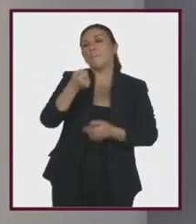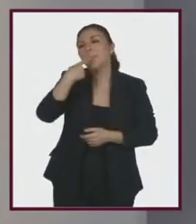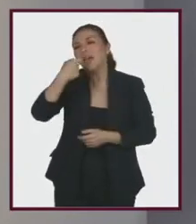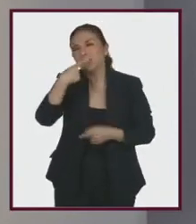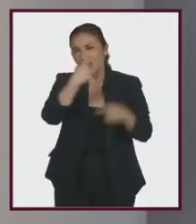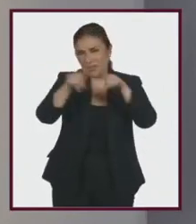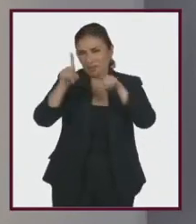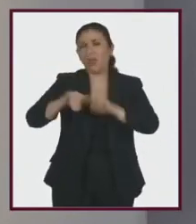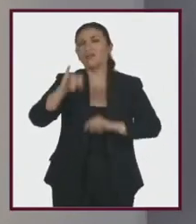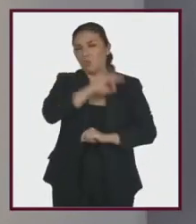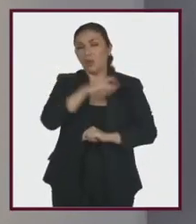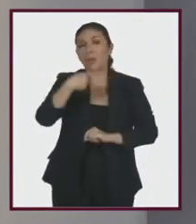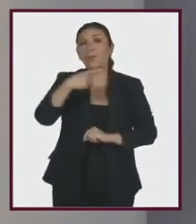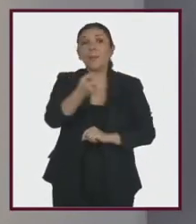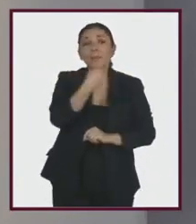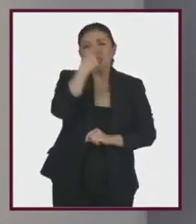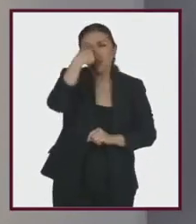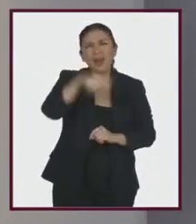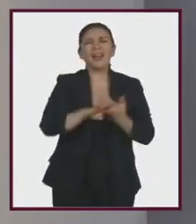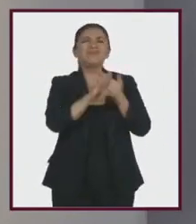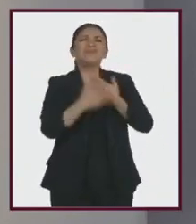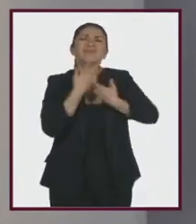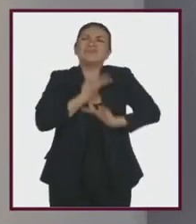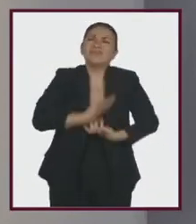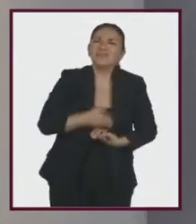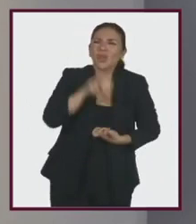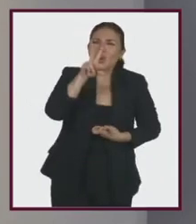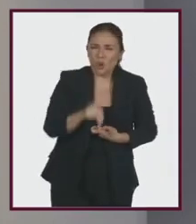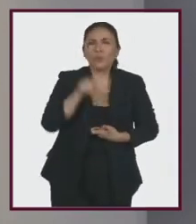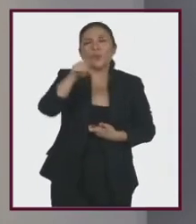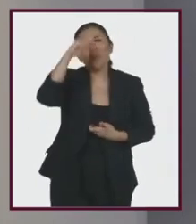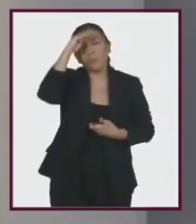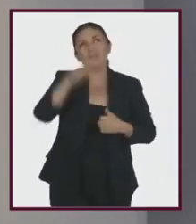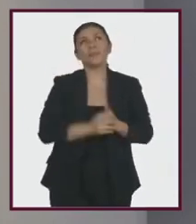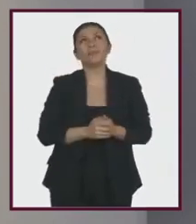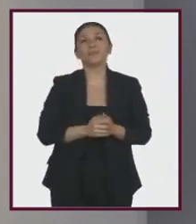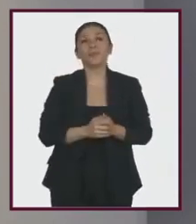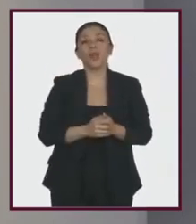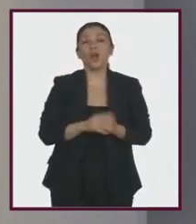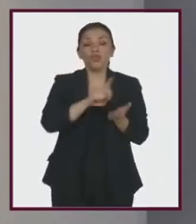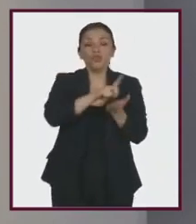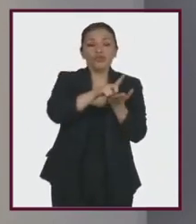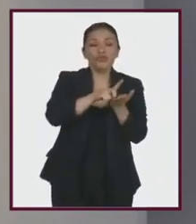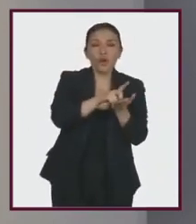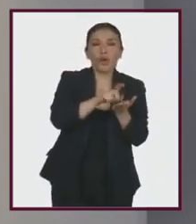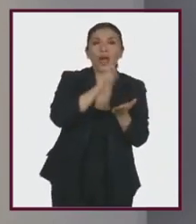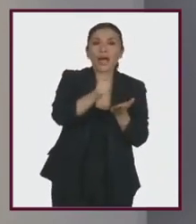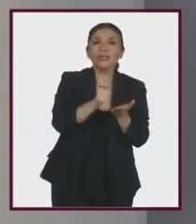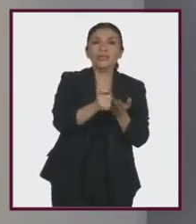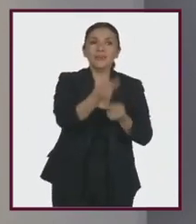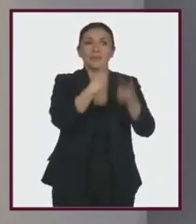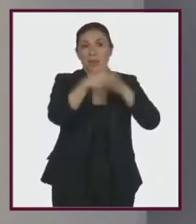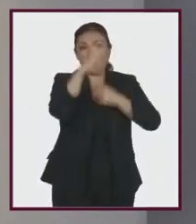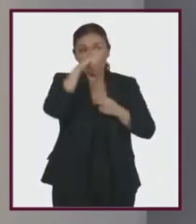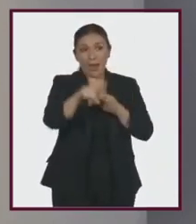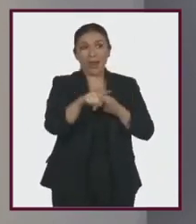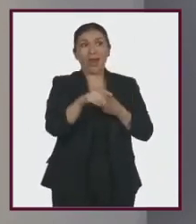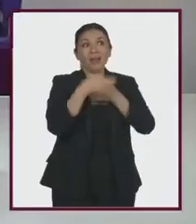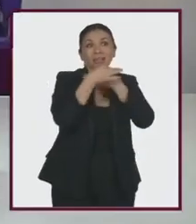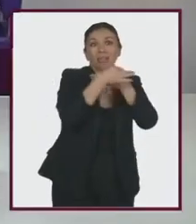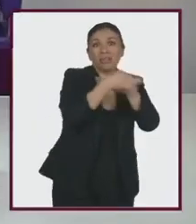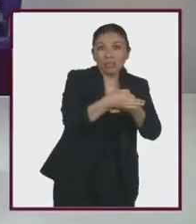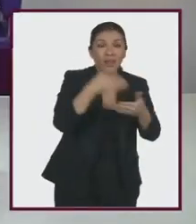los antidepresivos, si pensamos que la definición de droga es producir una adicción, no. Porque